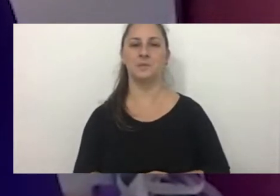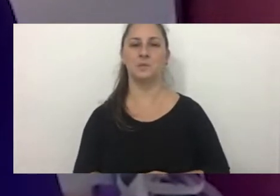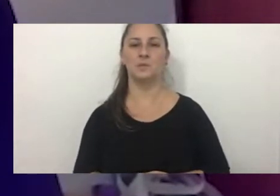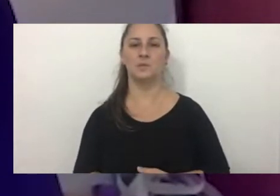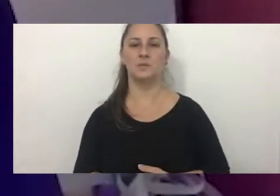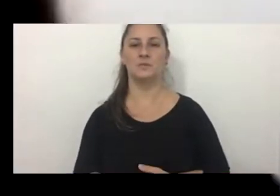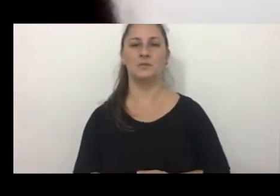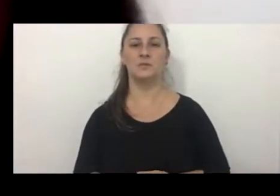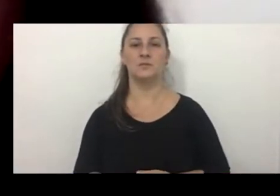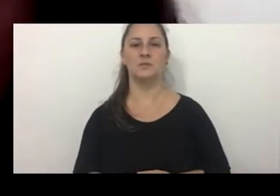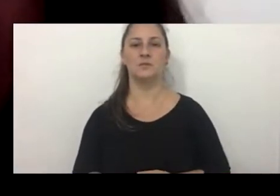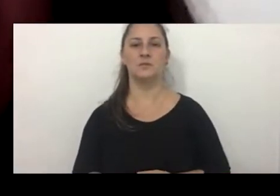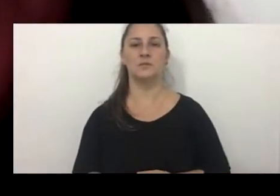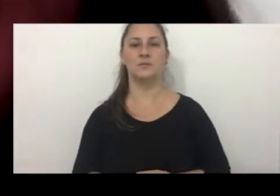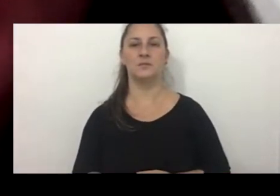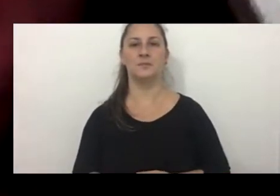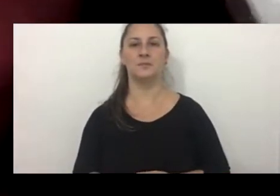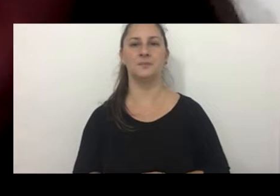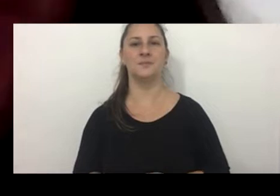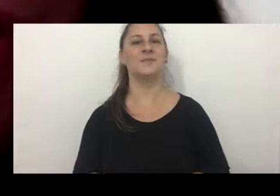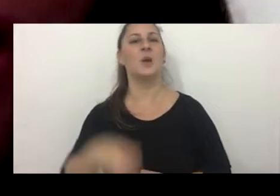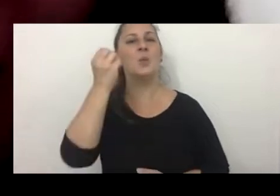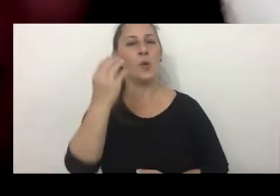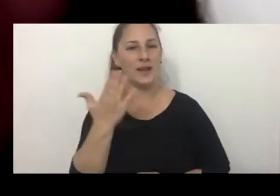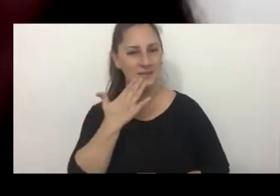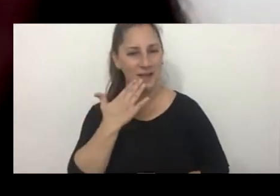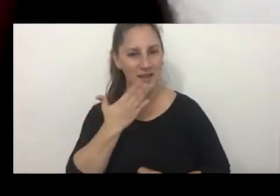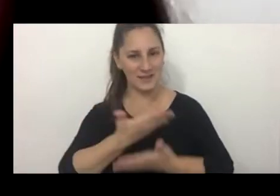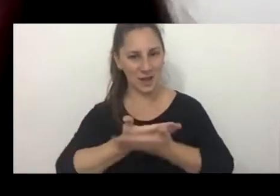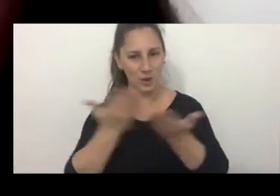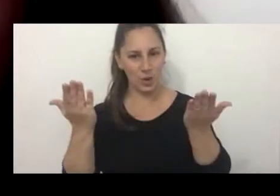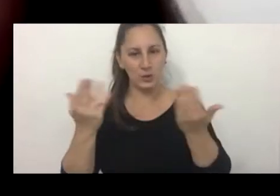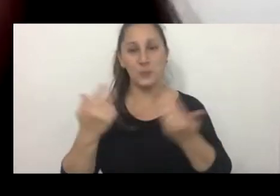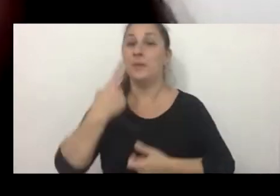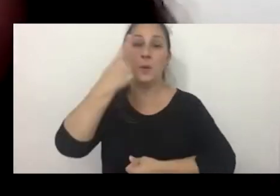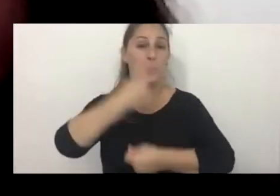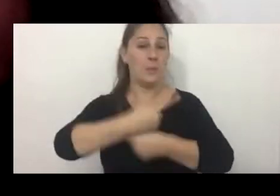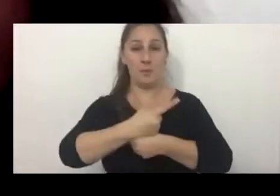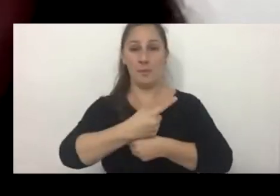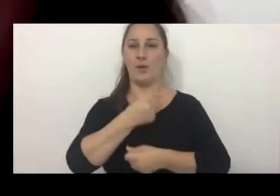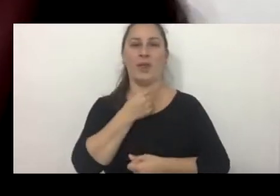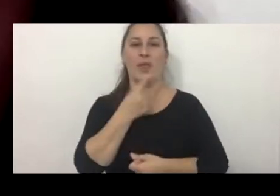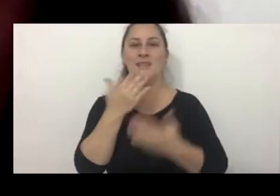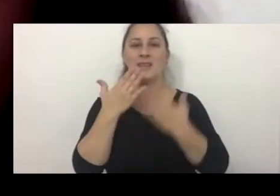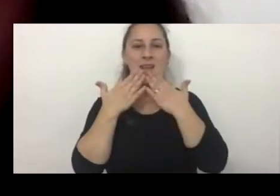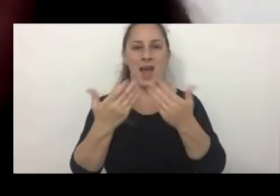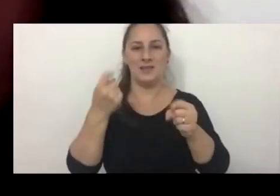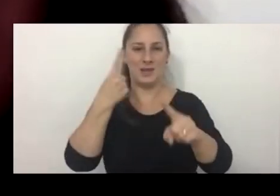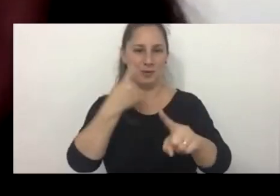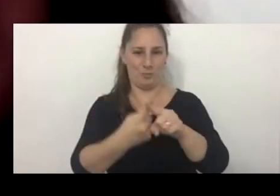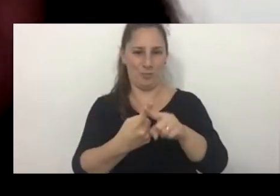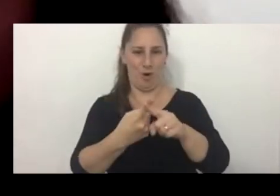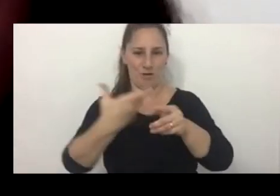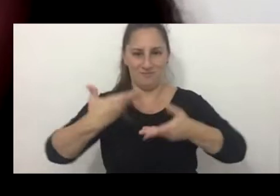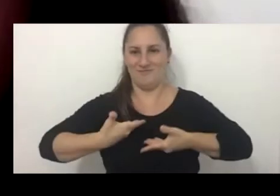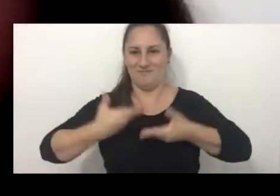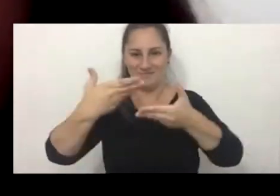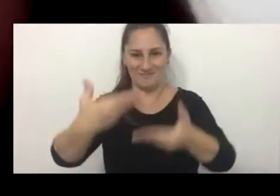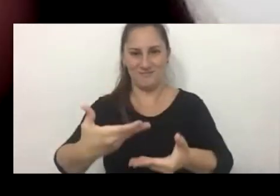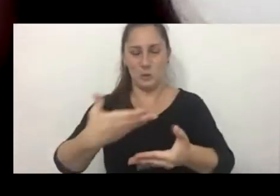que bueno, va a hacer esta reseña histórica y ampliar un poco más en cuanto al rol que se